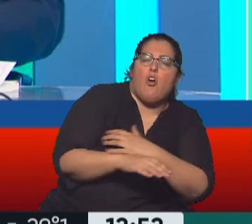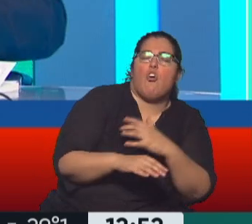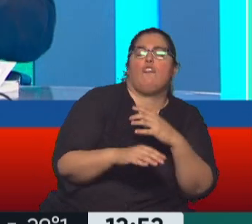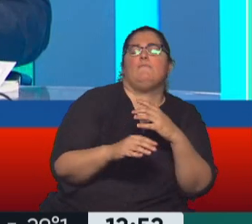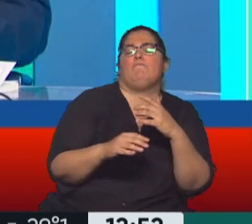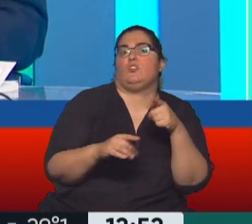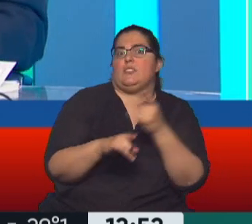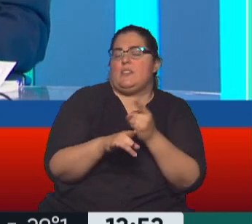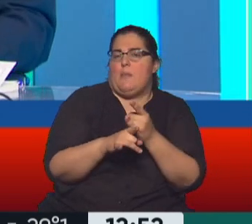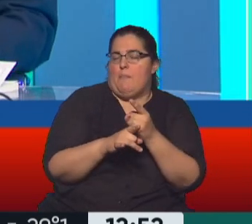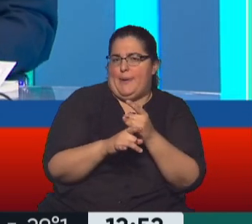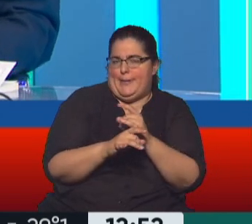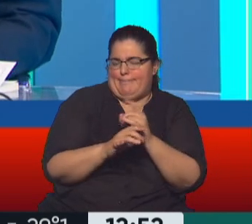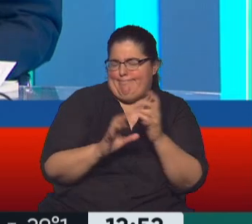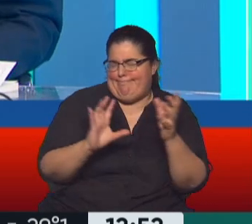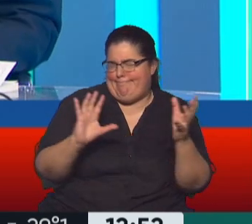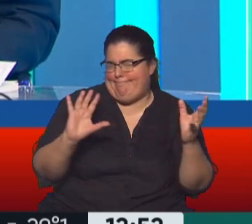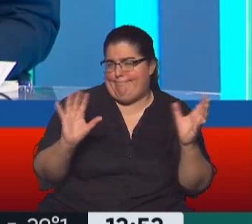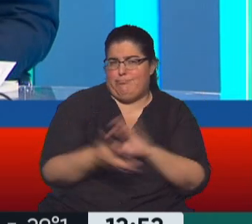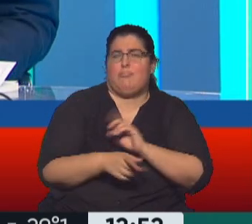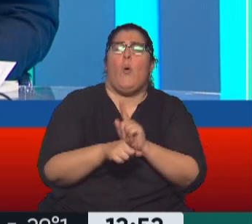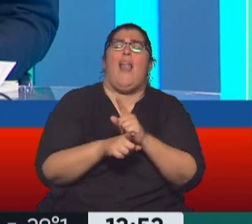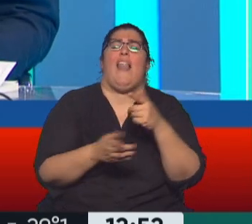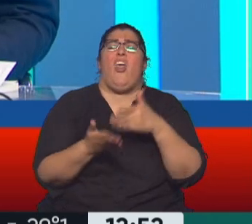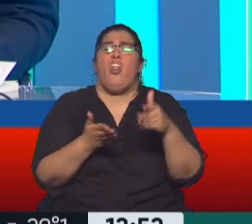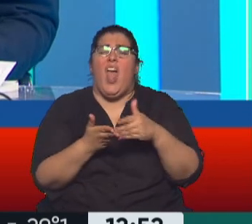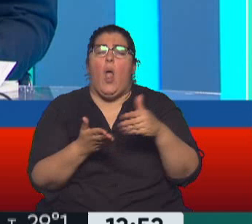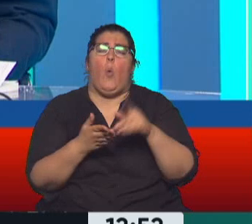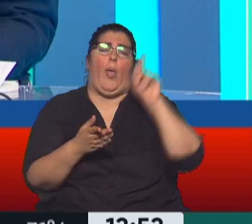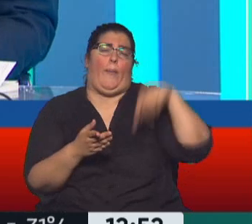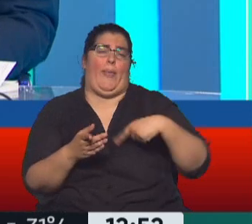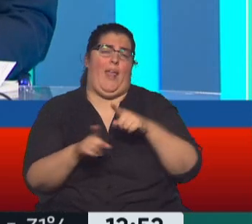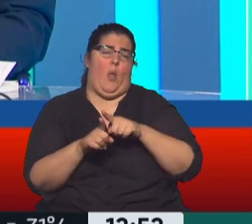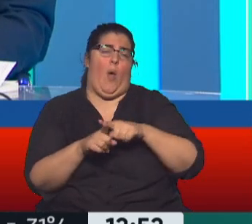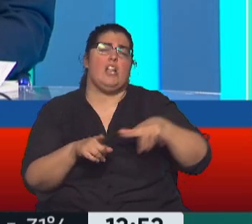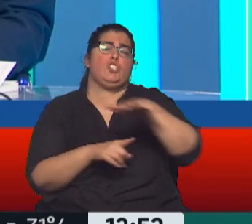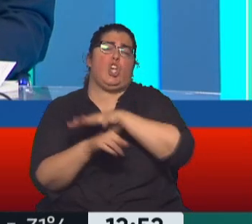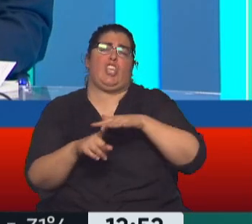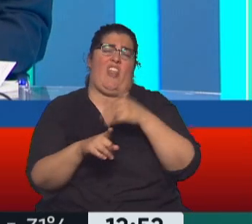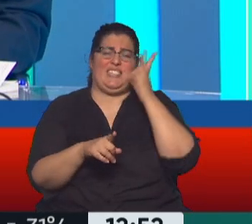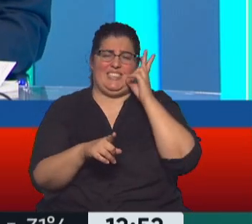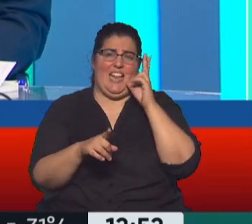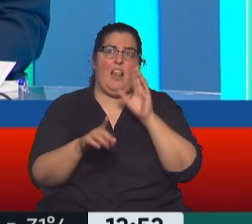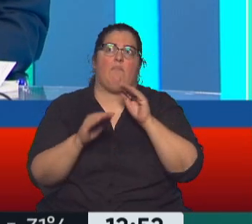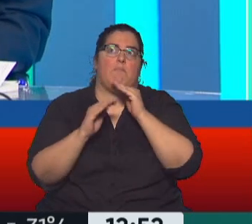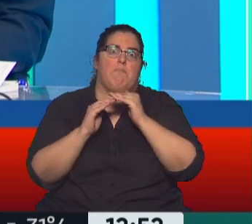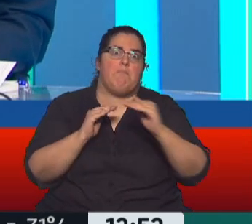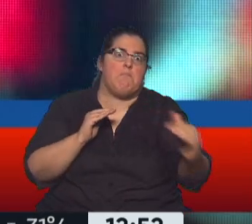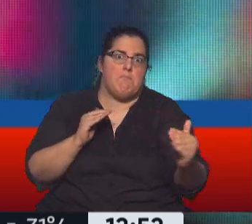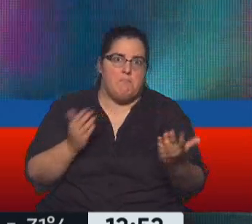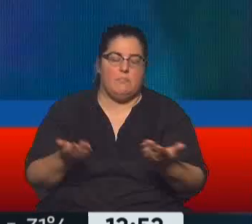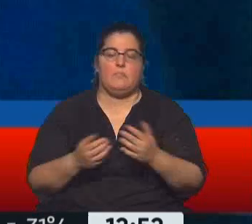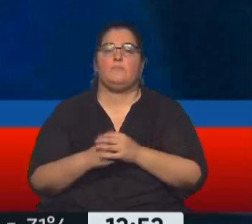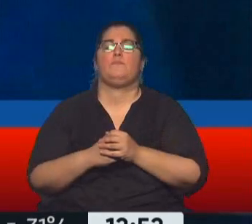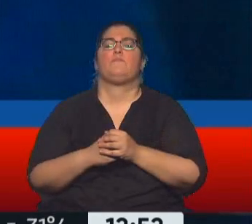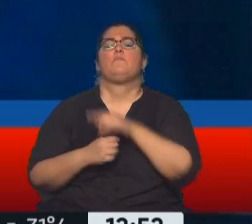que un poco esta idea del endeudamiento fue lo que mantuvo también muy quieta la sociedad chilena durante mucho tiempo. Hiciste